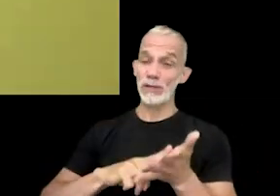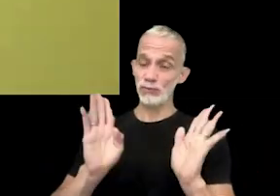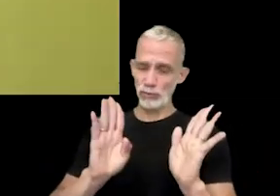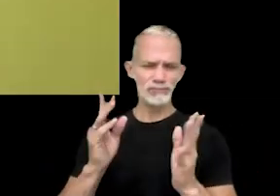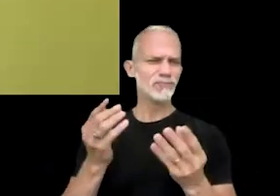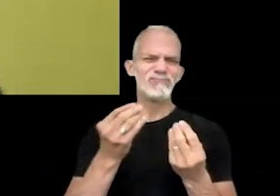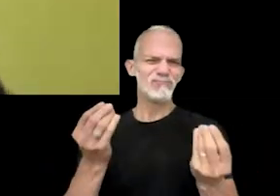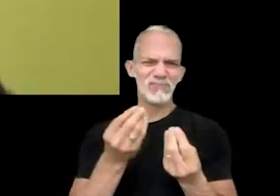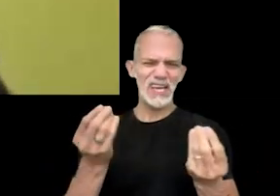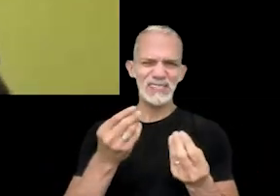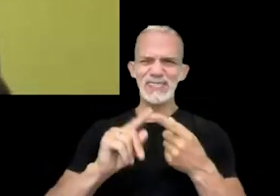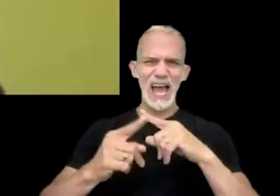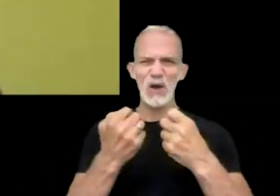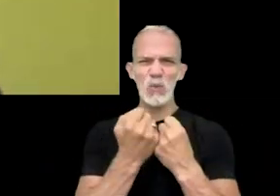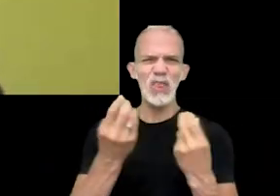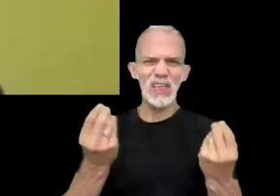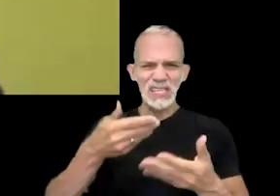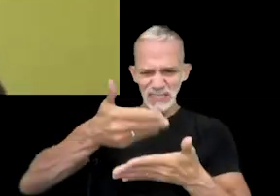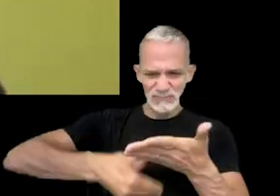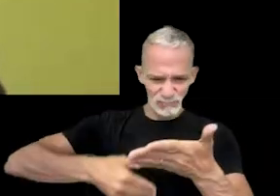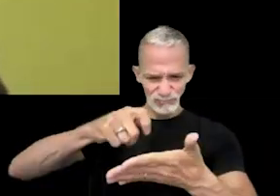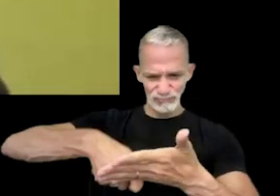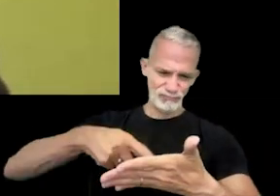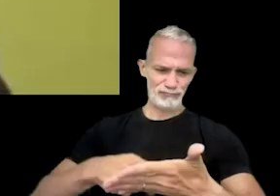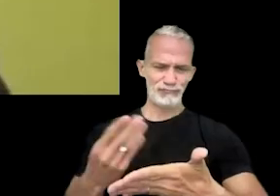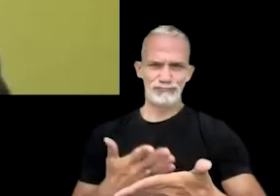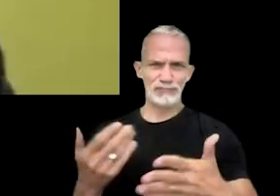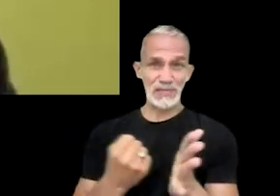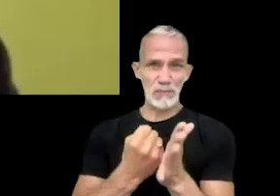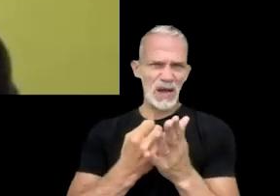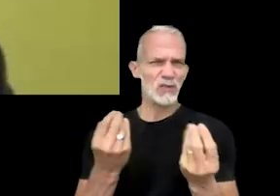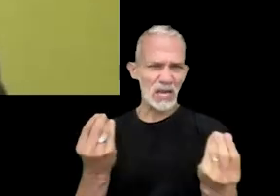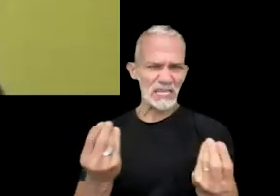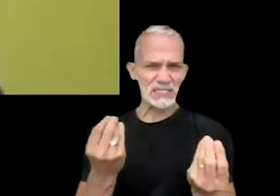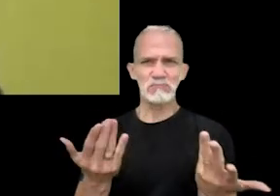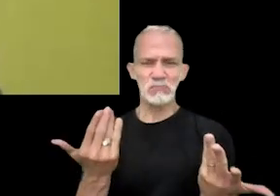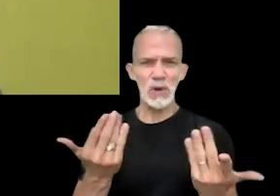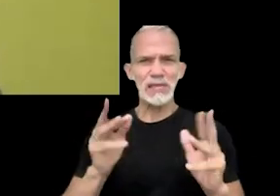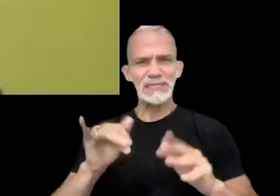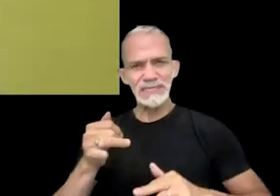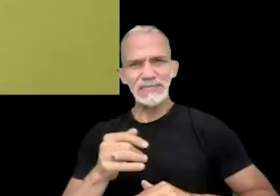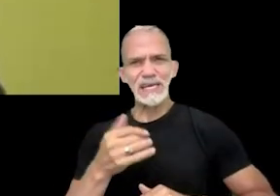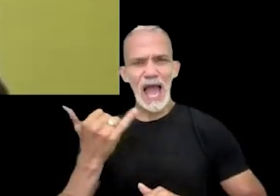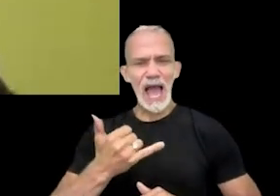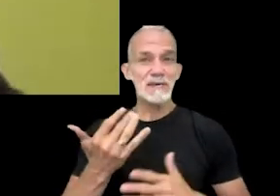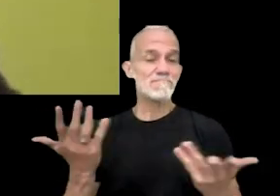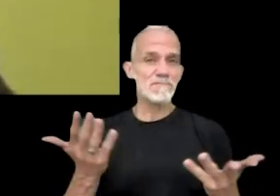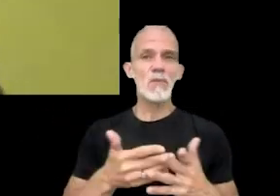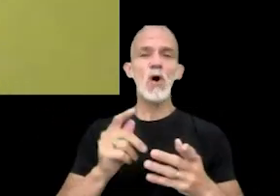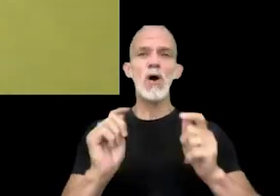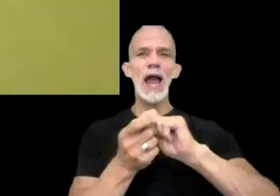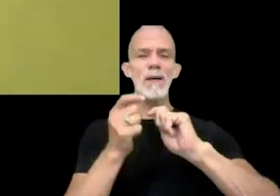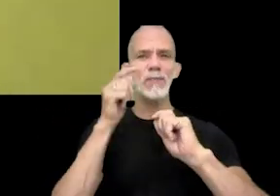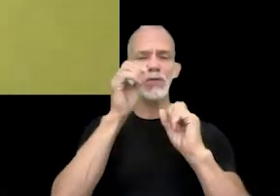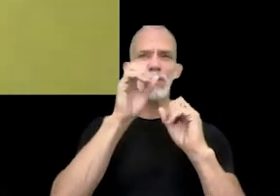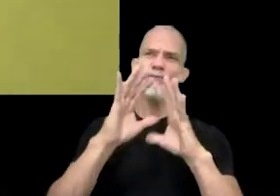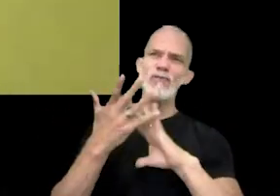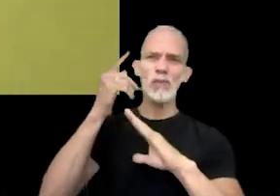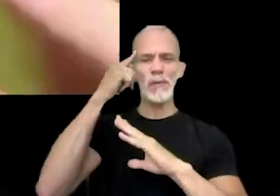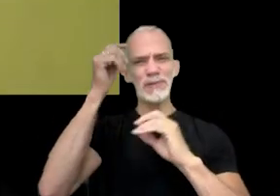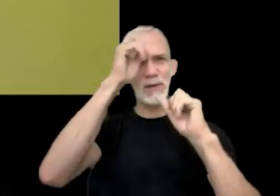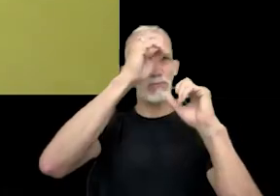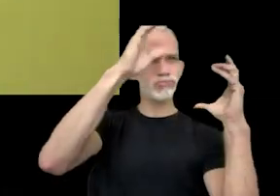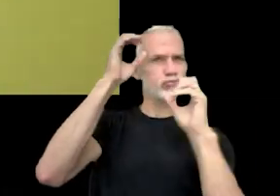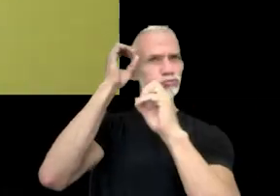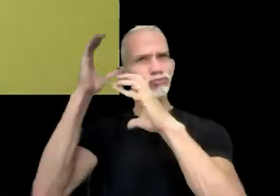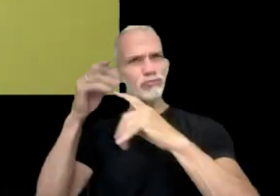qué significa el acuerdo y qué significa este impacto o este posible impacto y el cambio de paradigma al que nos enfrentamos,